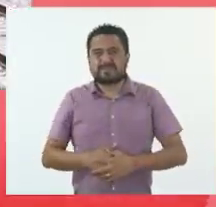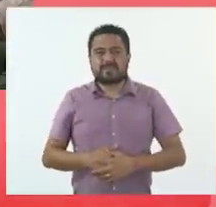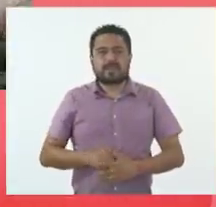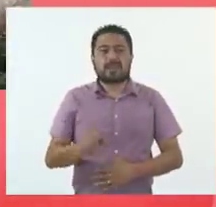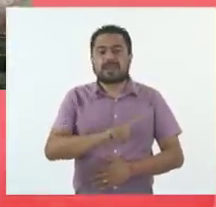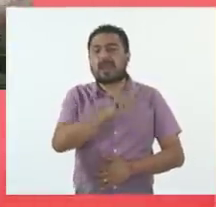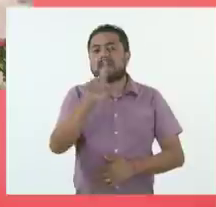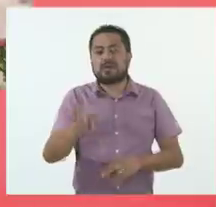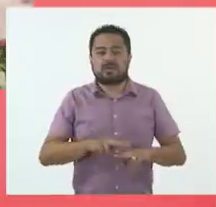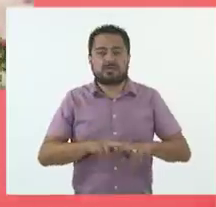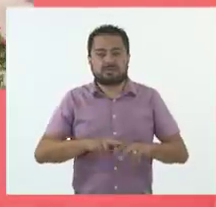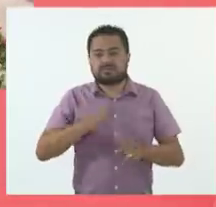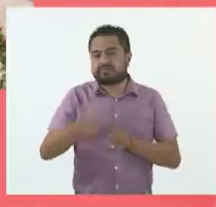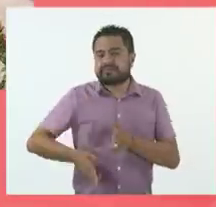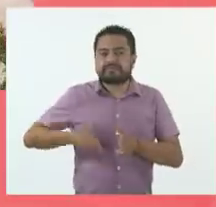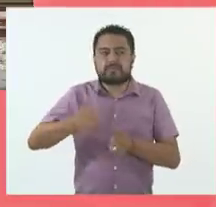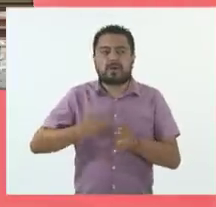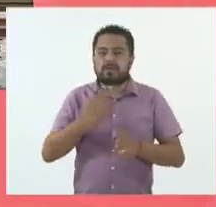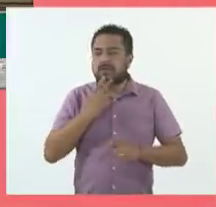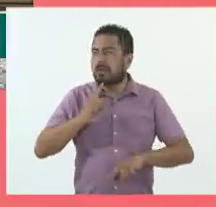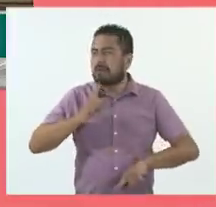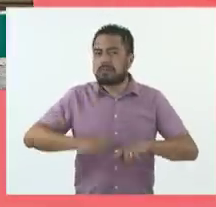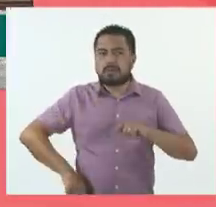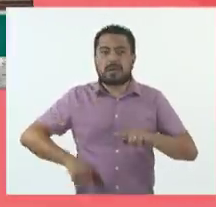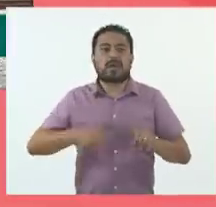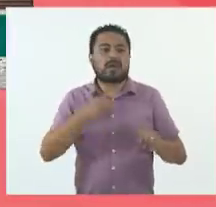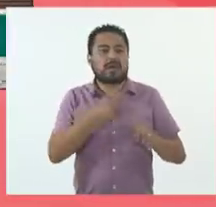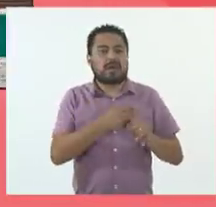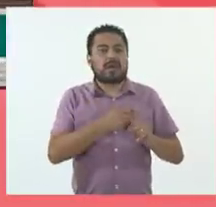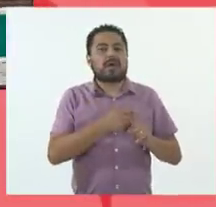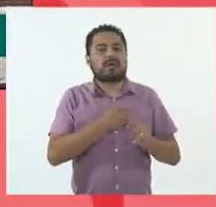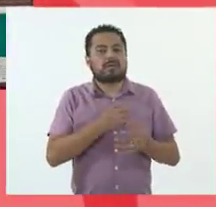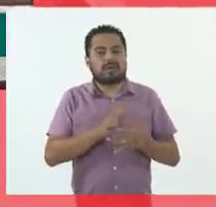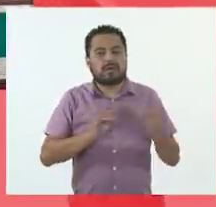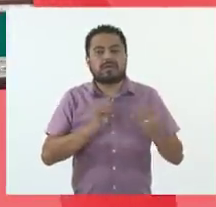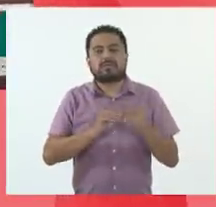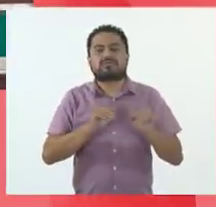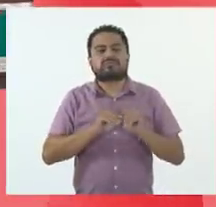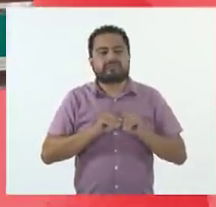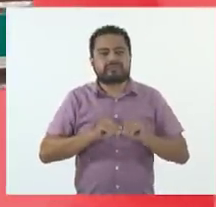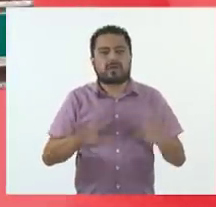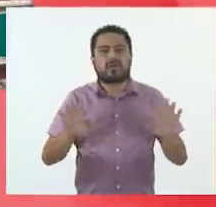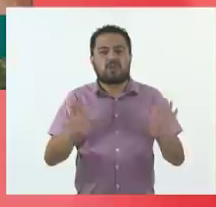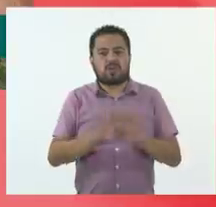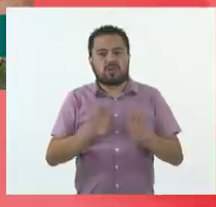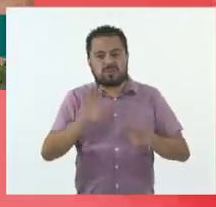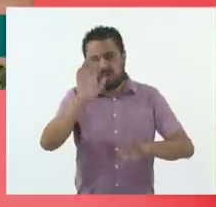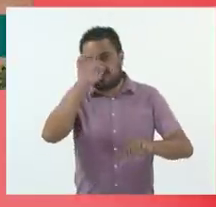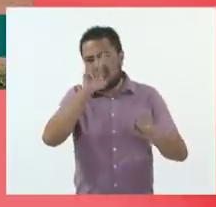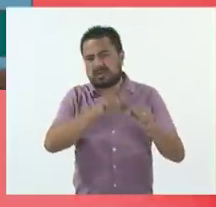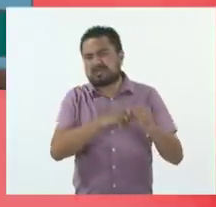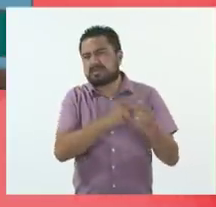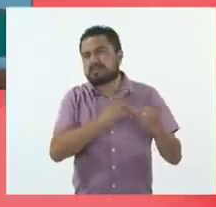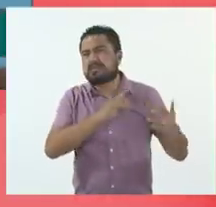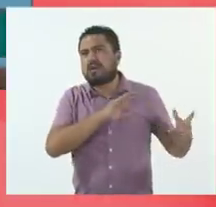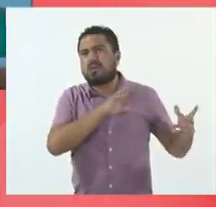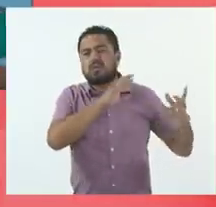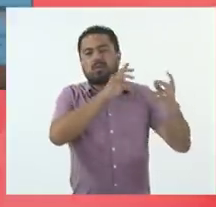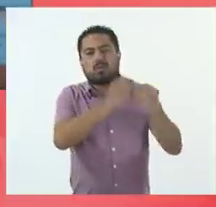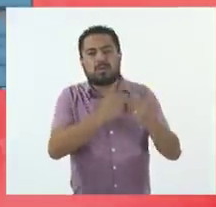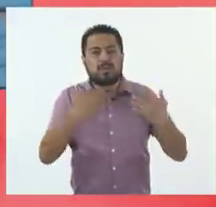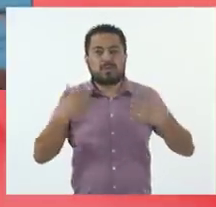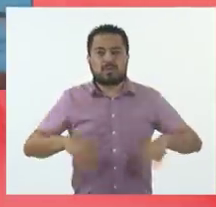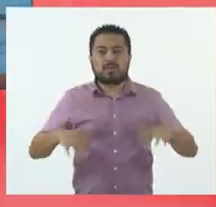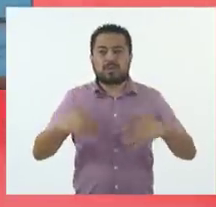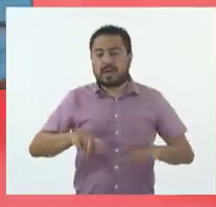Después de que los ferrocarriles dejaron de funcionar, la estación fue declarada monumento histórico. Además, queda dentro del